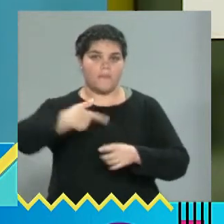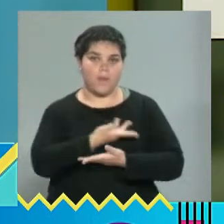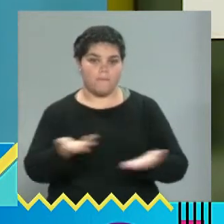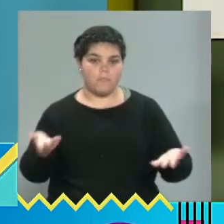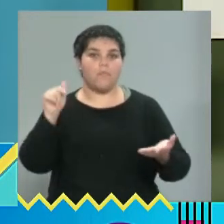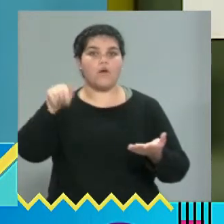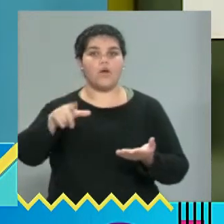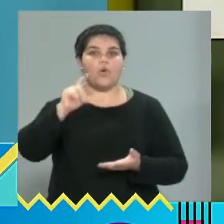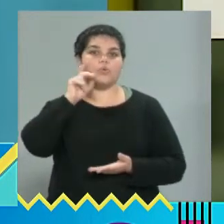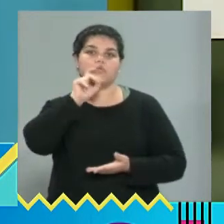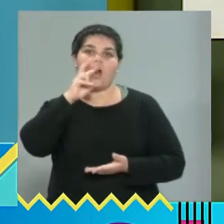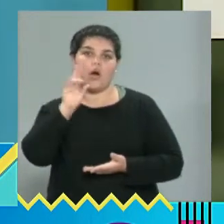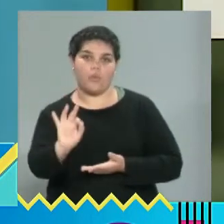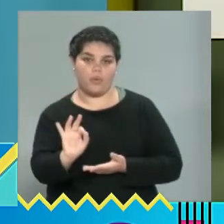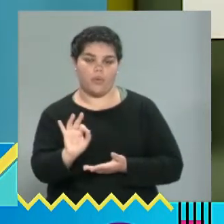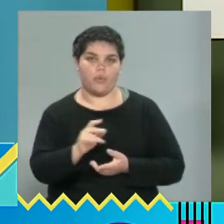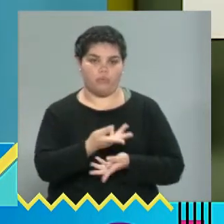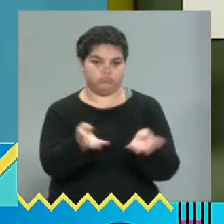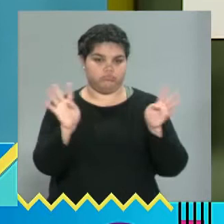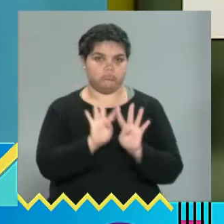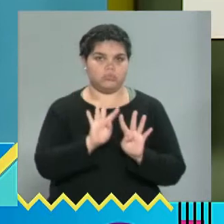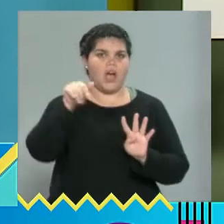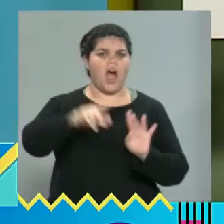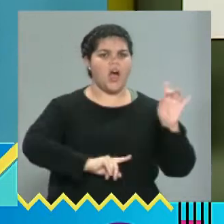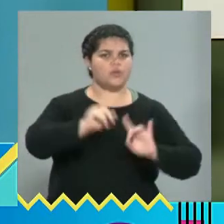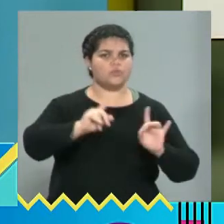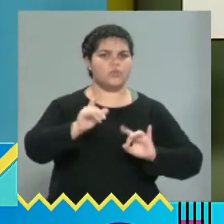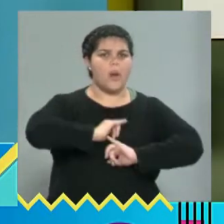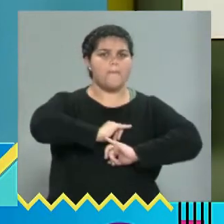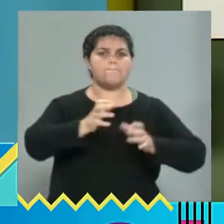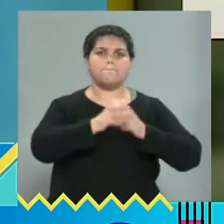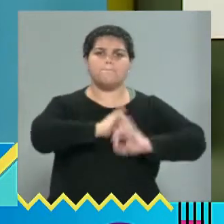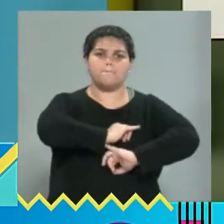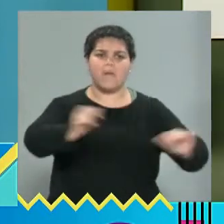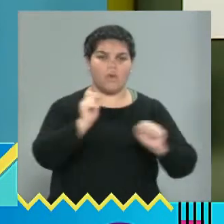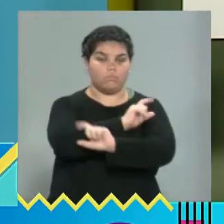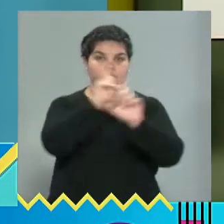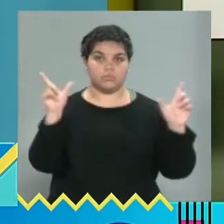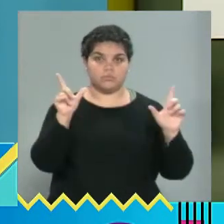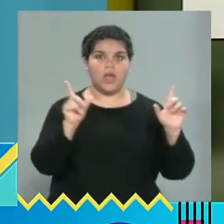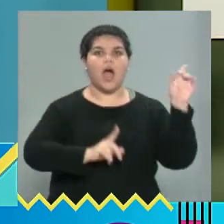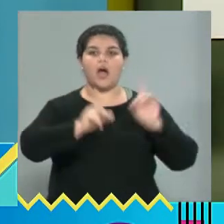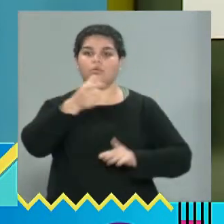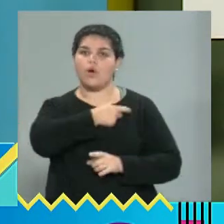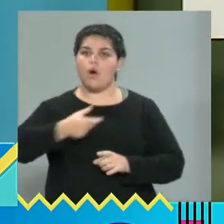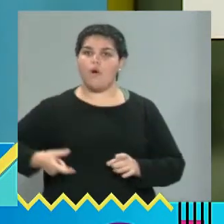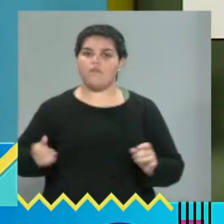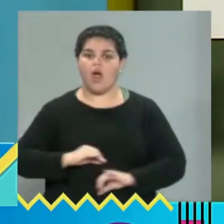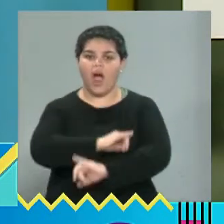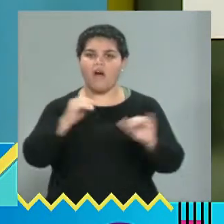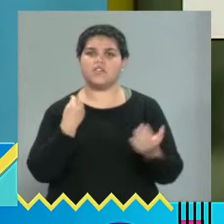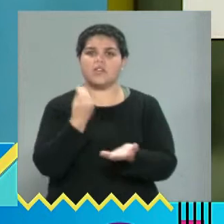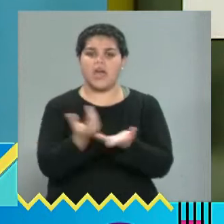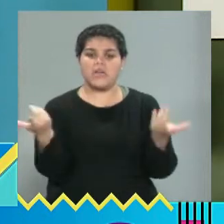Gustavo Lopetegui. Algunos medios lo tomaban como algo alarmista y fuentes del gobierno habían dicho que es simplemente